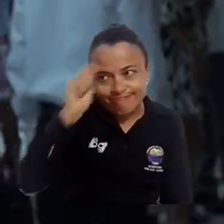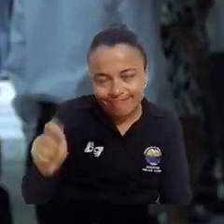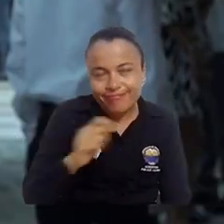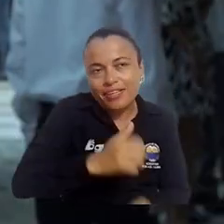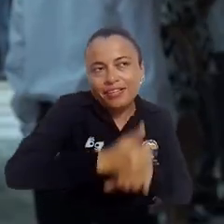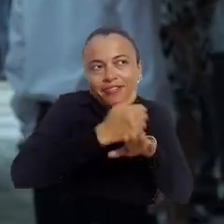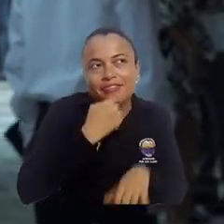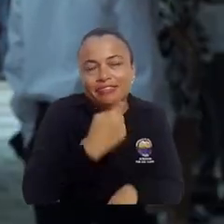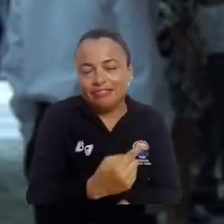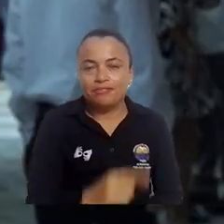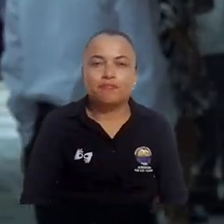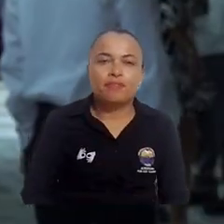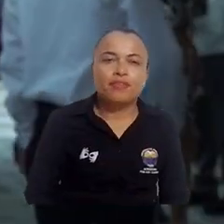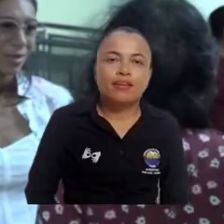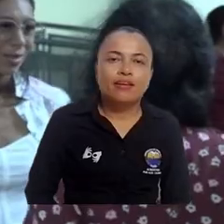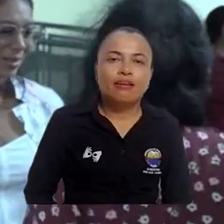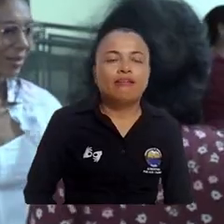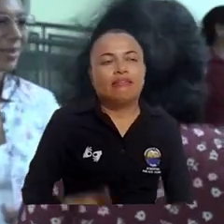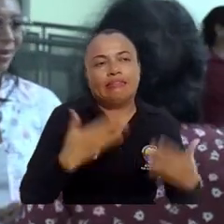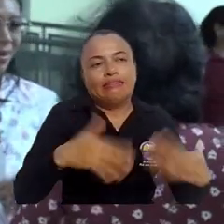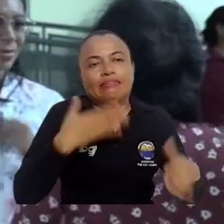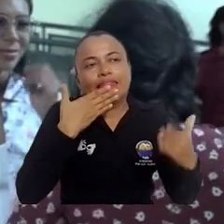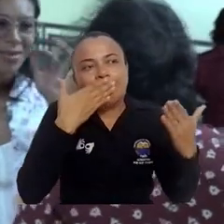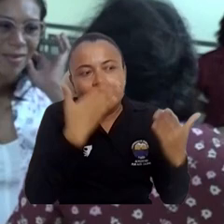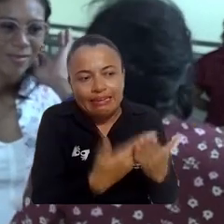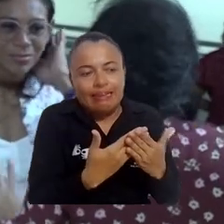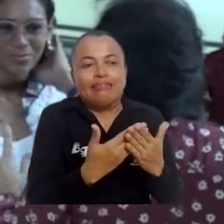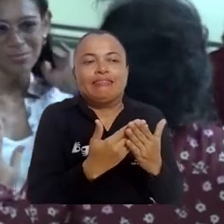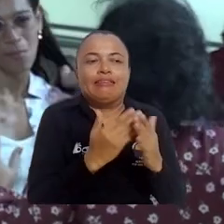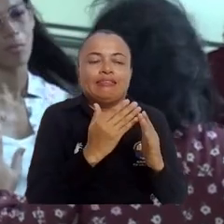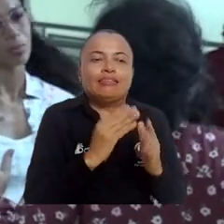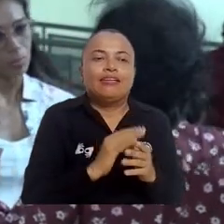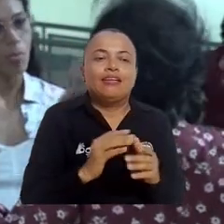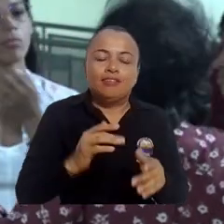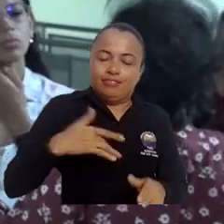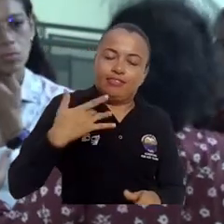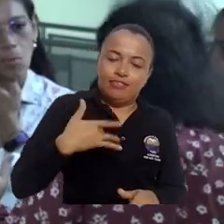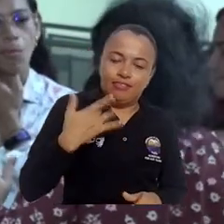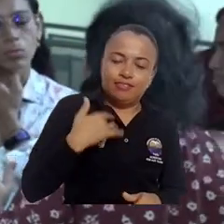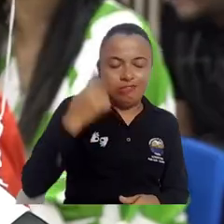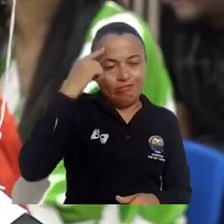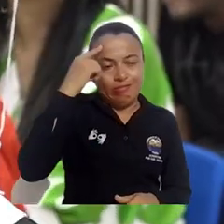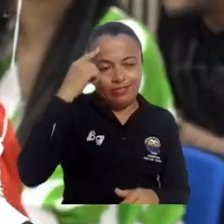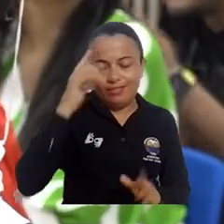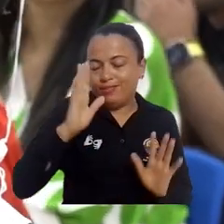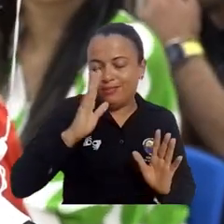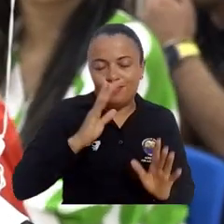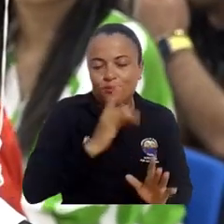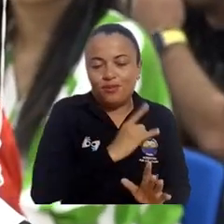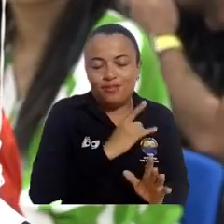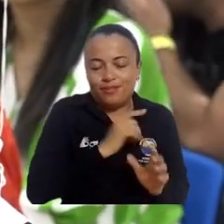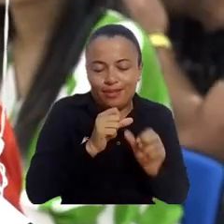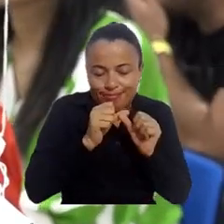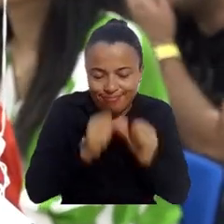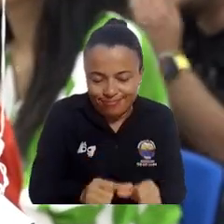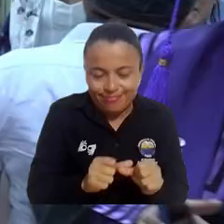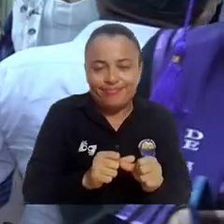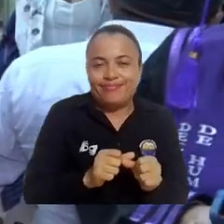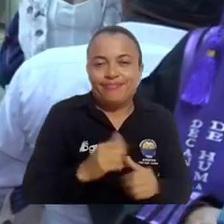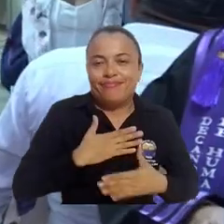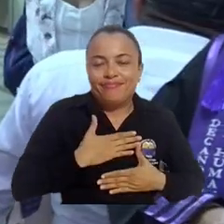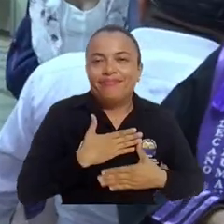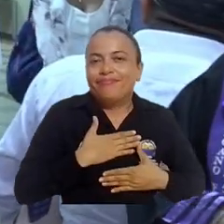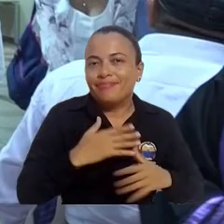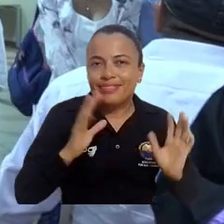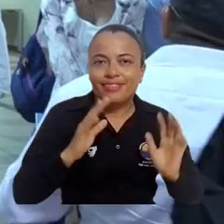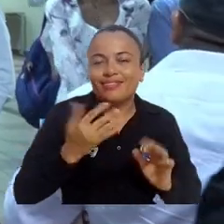Y aprovechamos, hay que aprovechar. Mucho agradecimiento y sentir que definitivamente yo pertenezco a esta universidad.